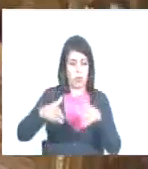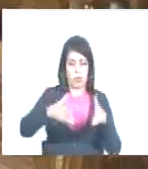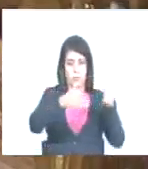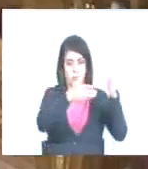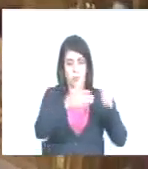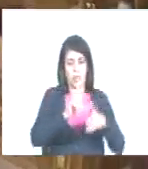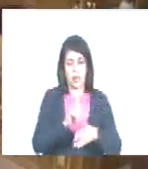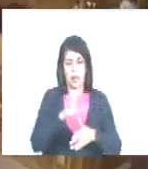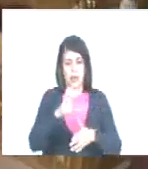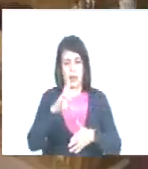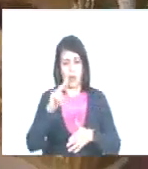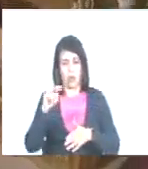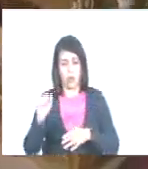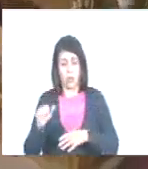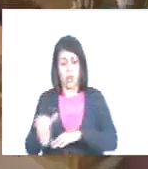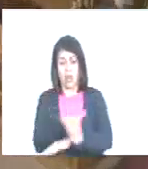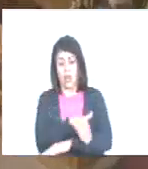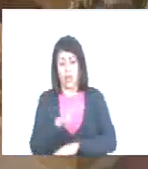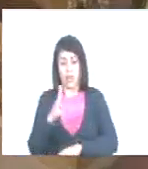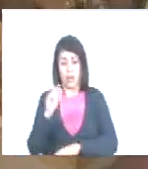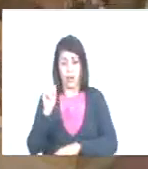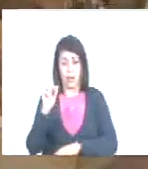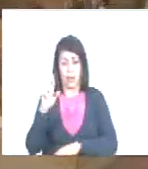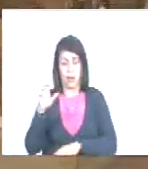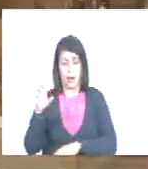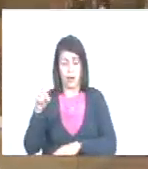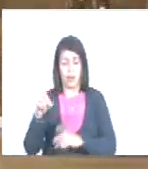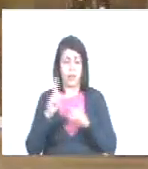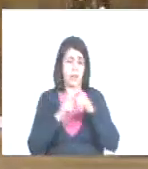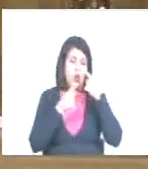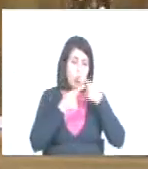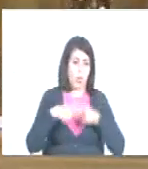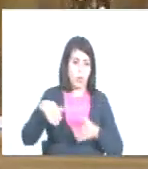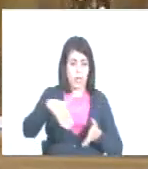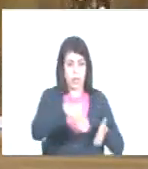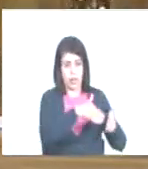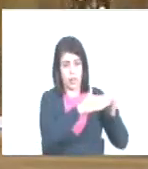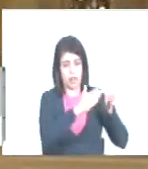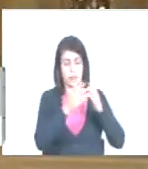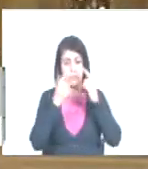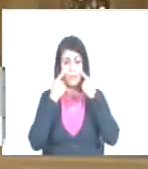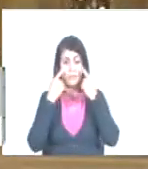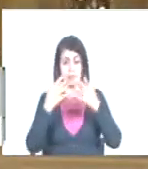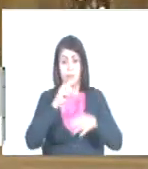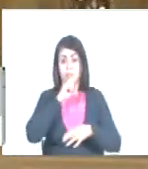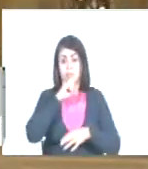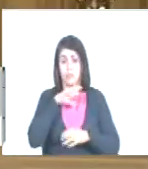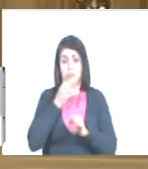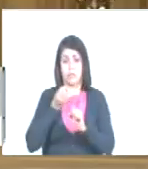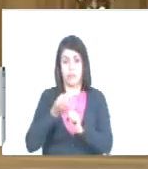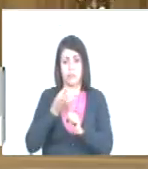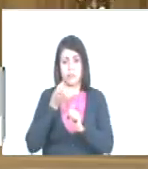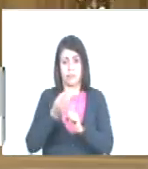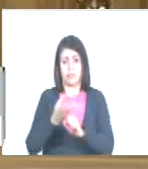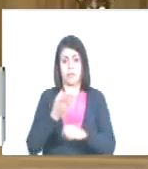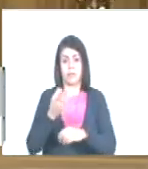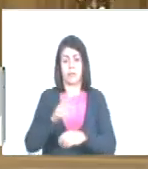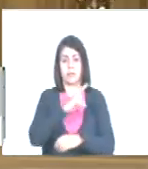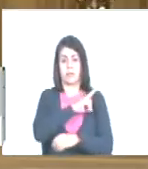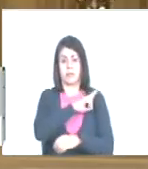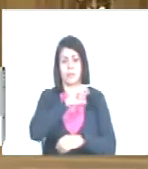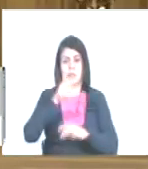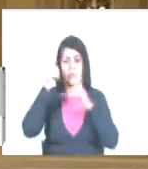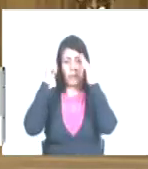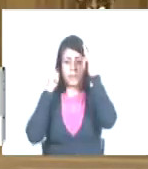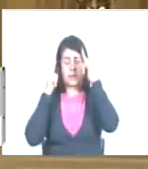la Lecuna, la avenida Baral, la avenida Urdaneta. Así comenzaba su histórico discurso el comandante Chávez